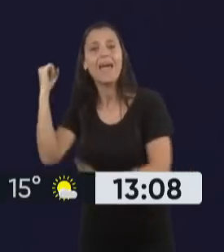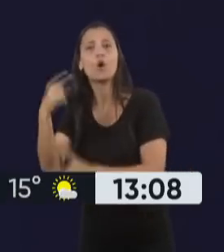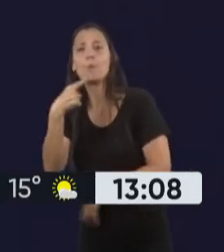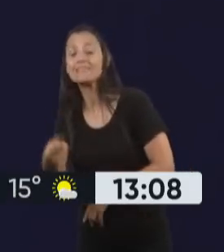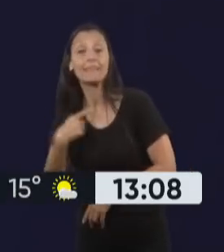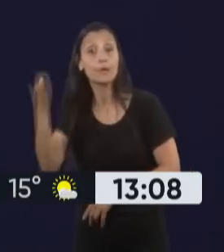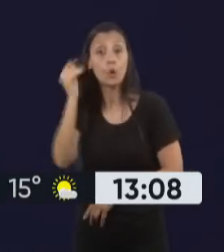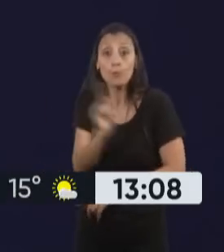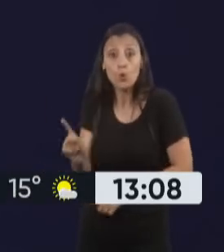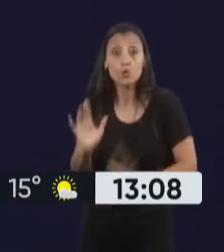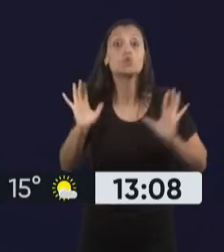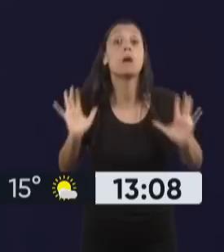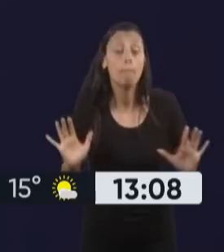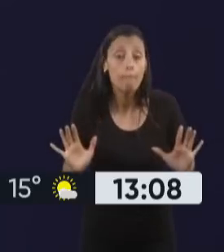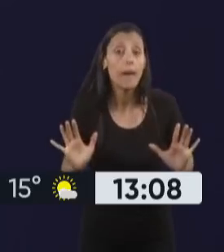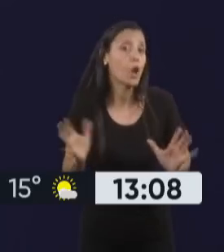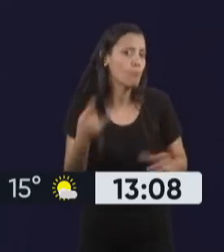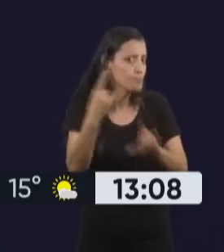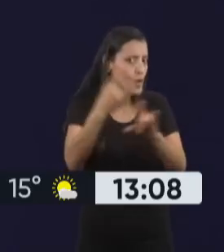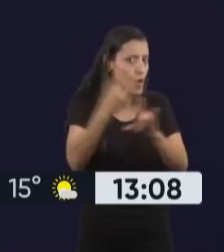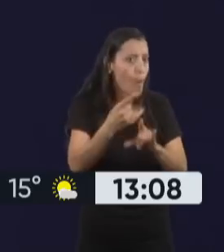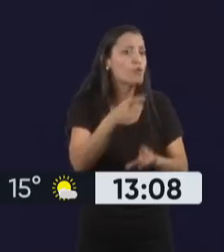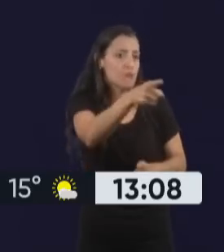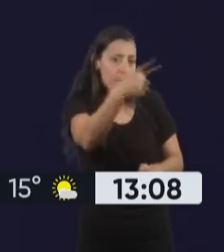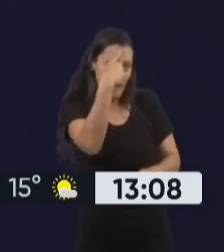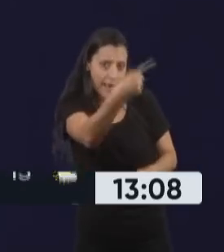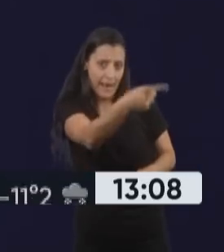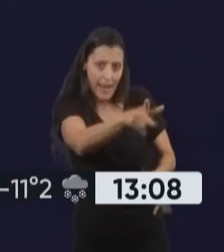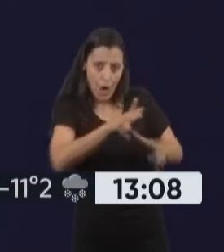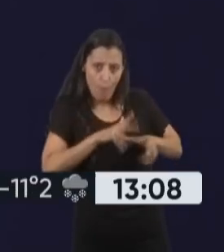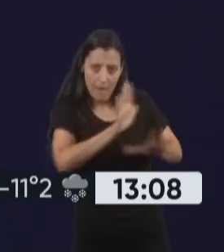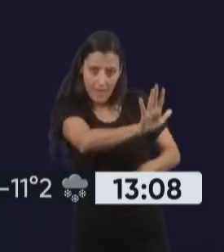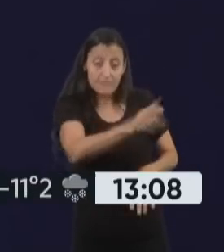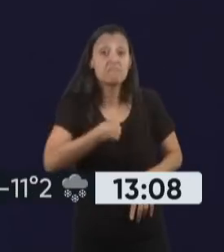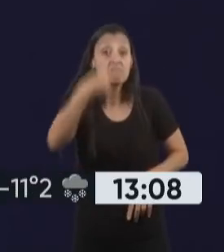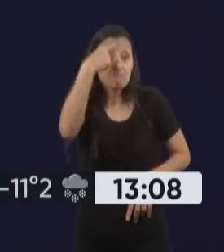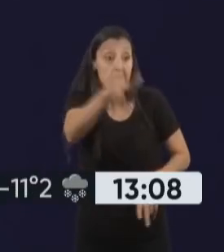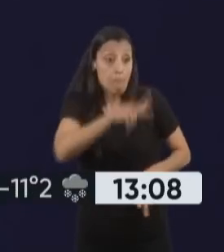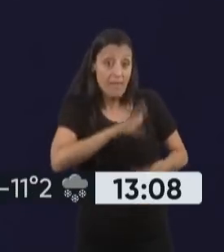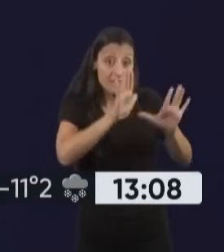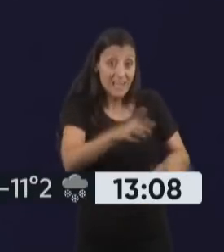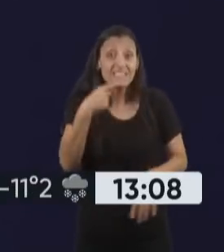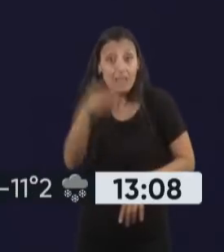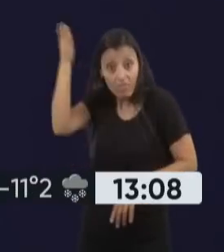pero como suelo hacer últimamente, dando por bueno lo que me estás diciendo y suponiendo que haya sido así,